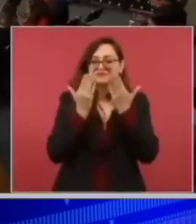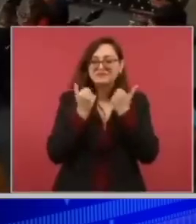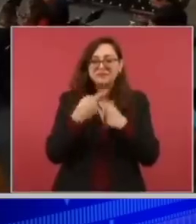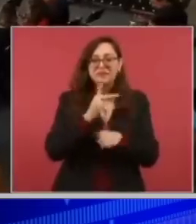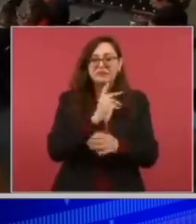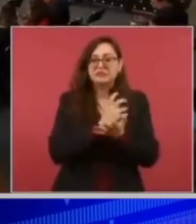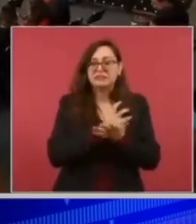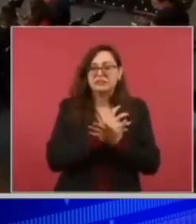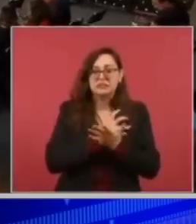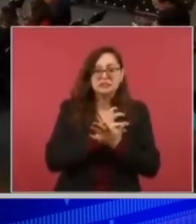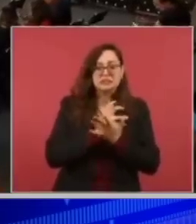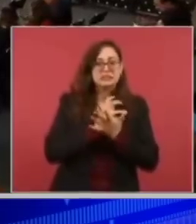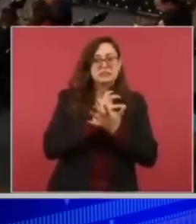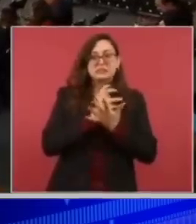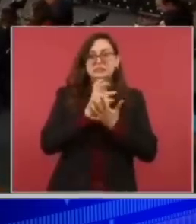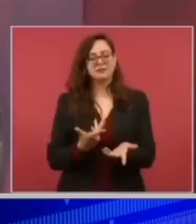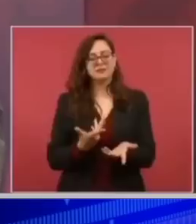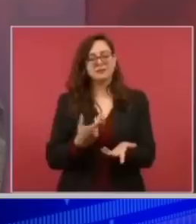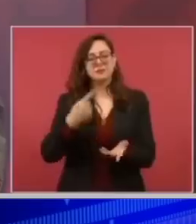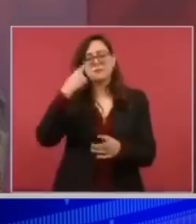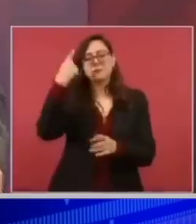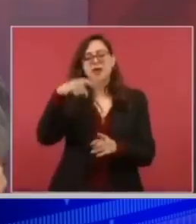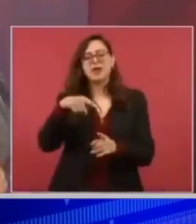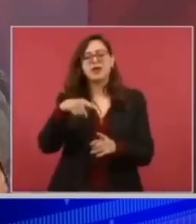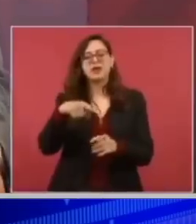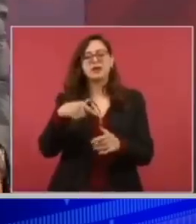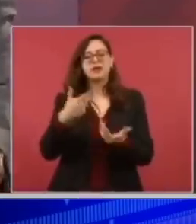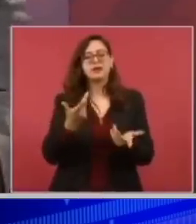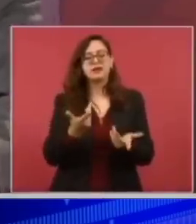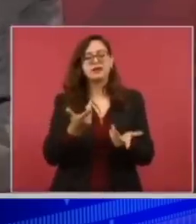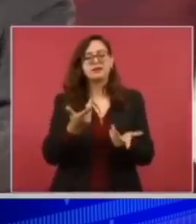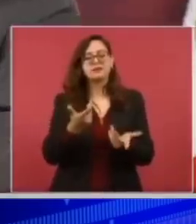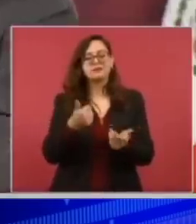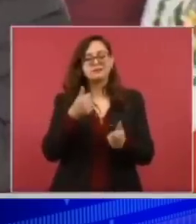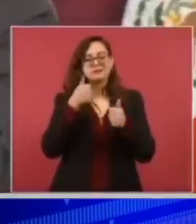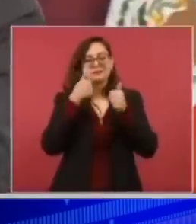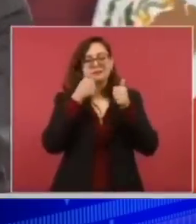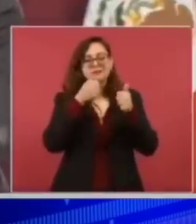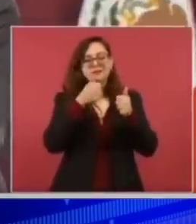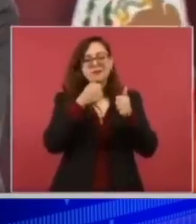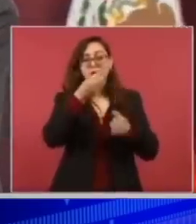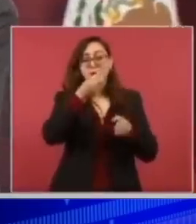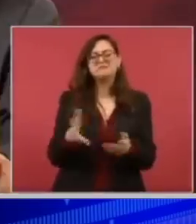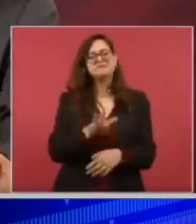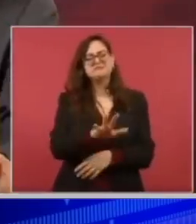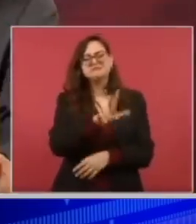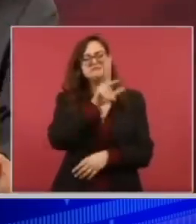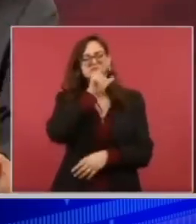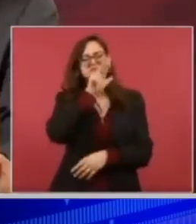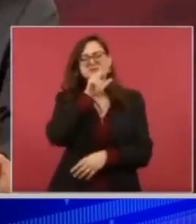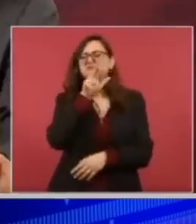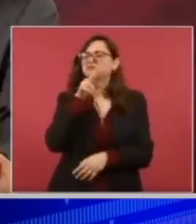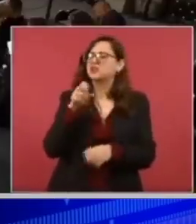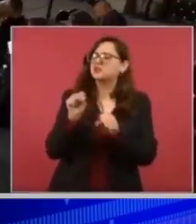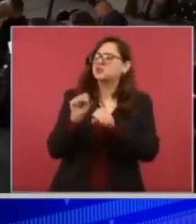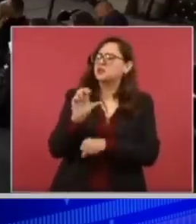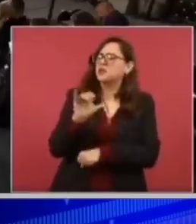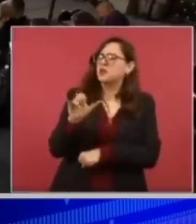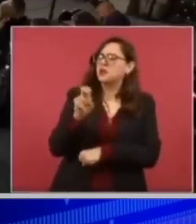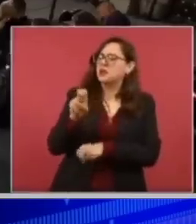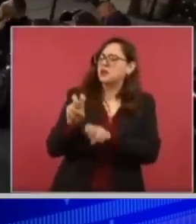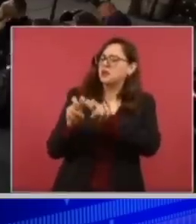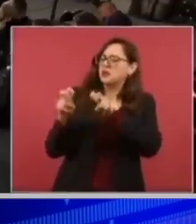supuesto problema y que el poder judicial resuelvan los